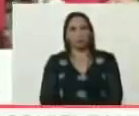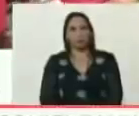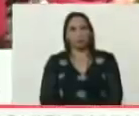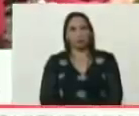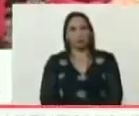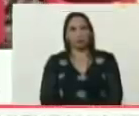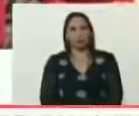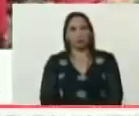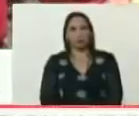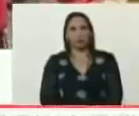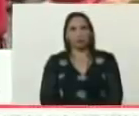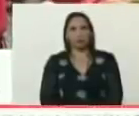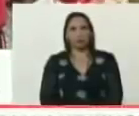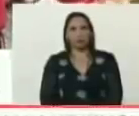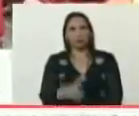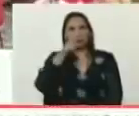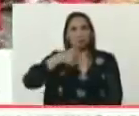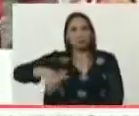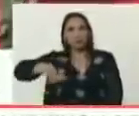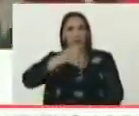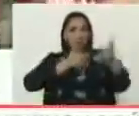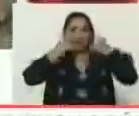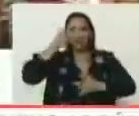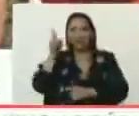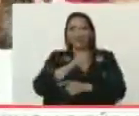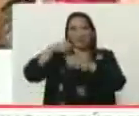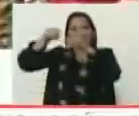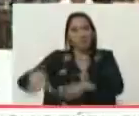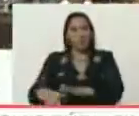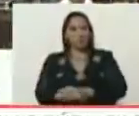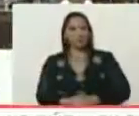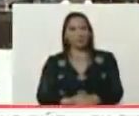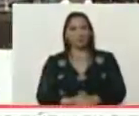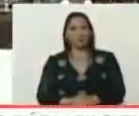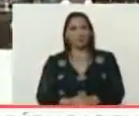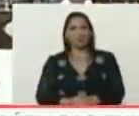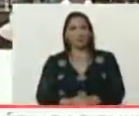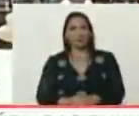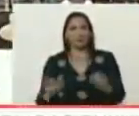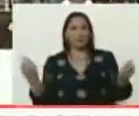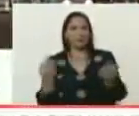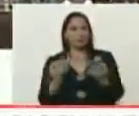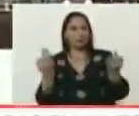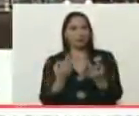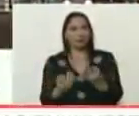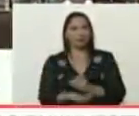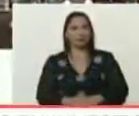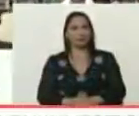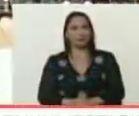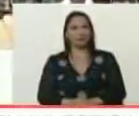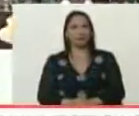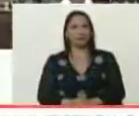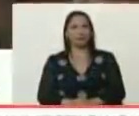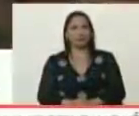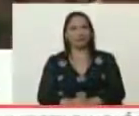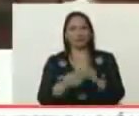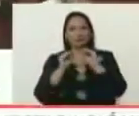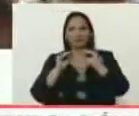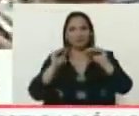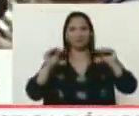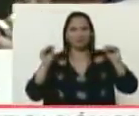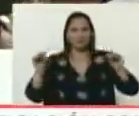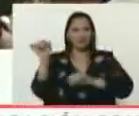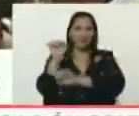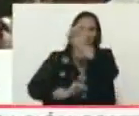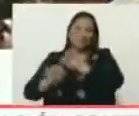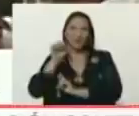el pueblo chavista, el que no se rinde, el que está siempre presente, apenas es llamado para defender la